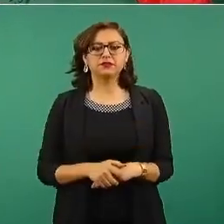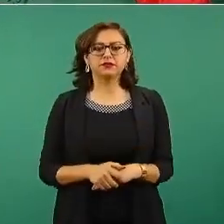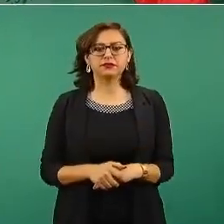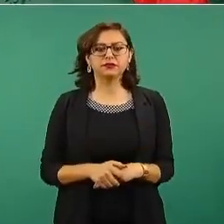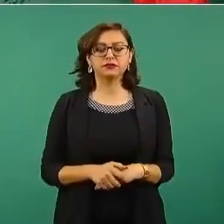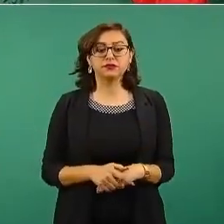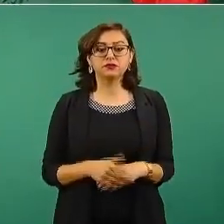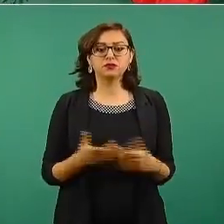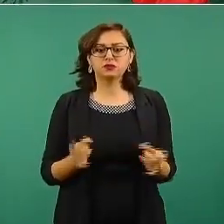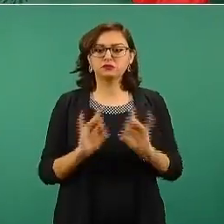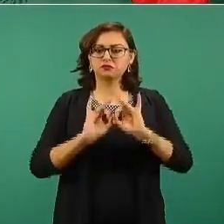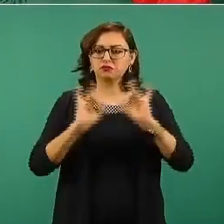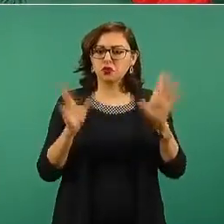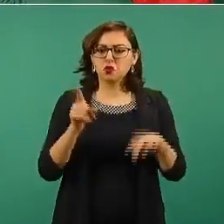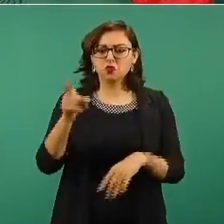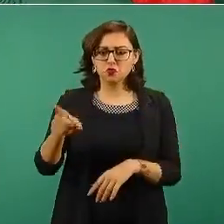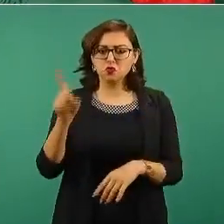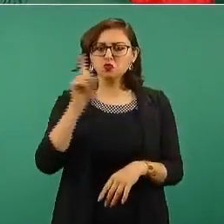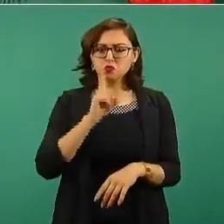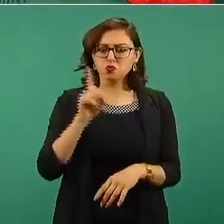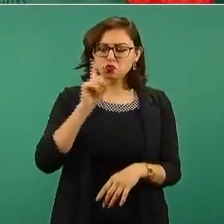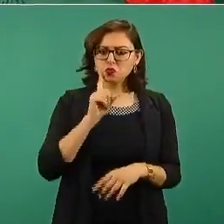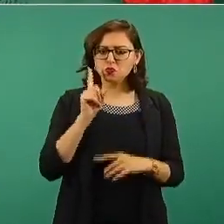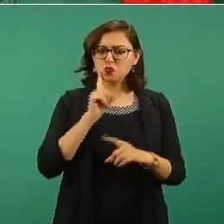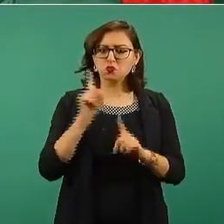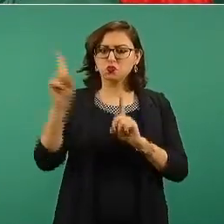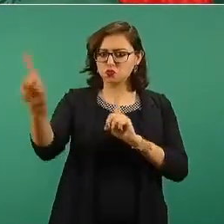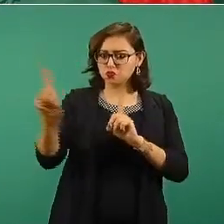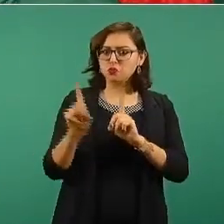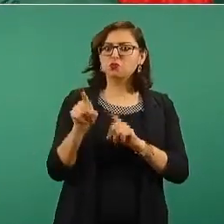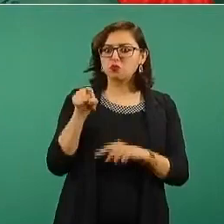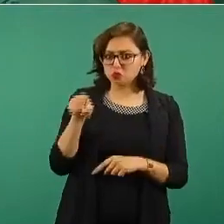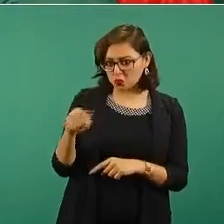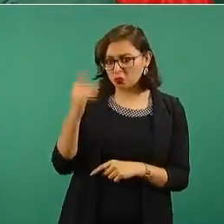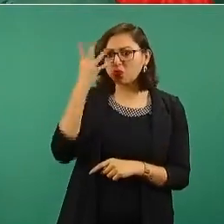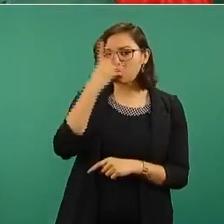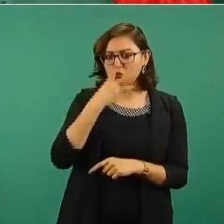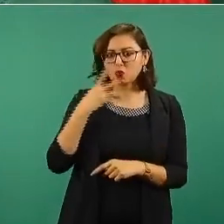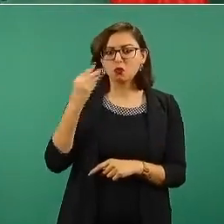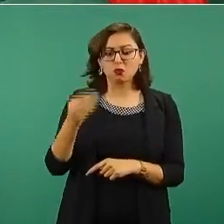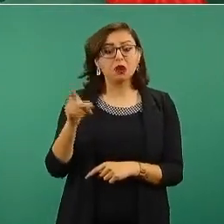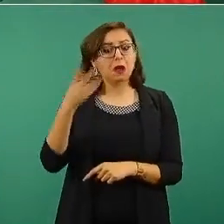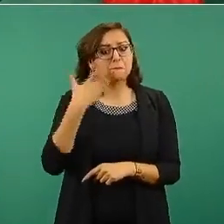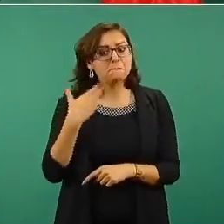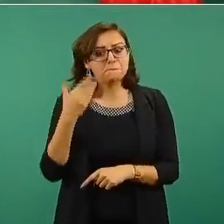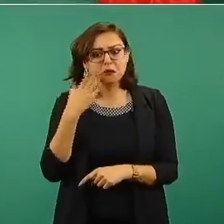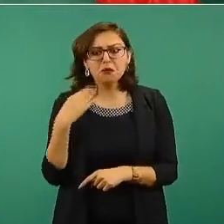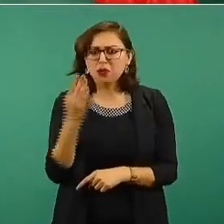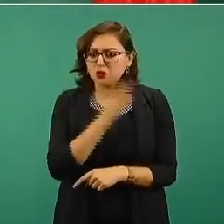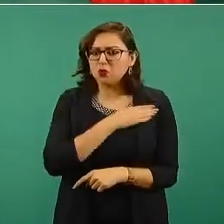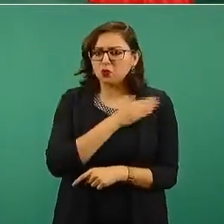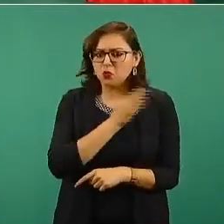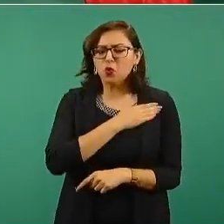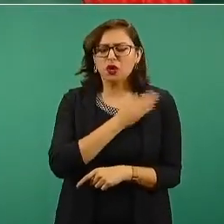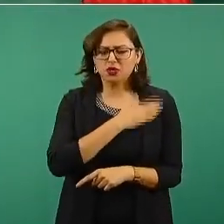Llega una señora también muy bella, muy gentil, muy buena